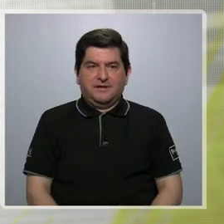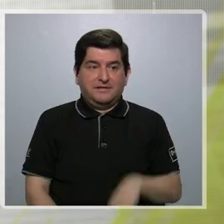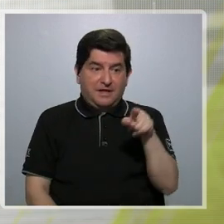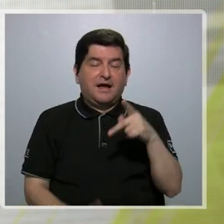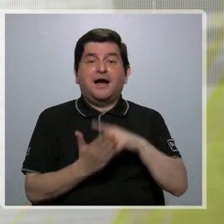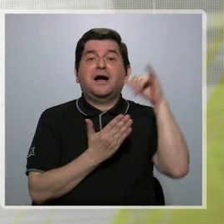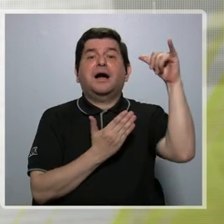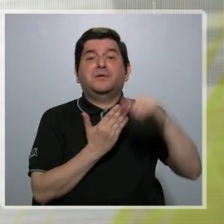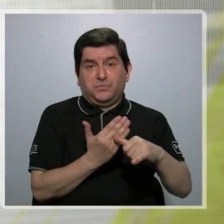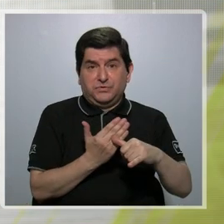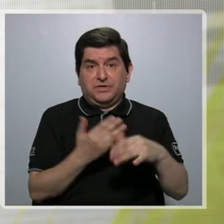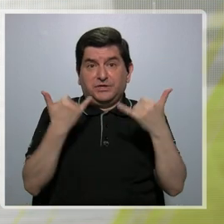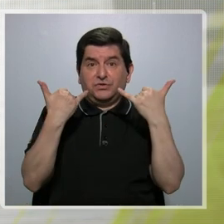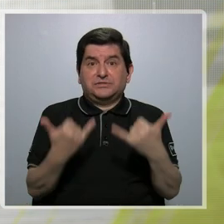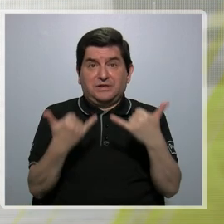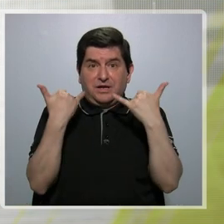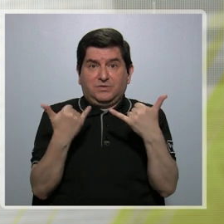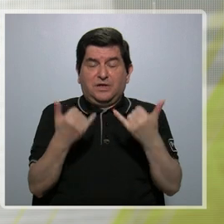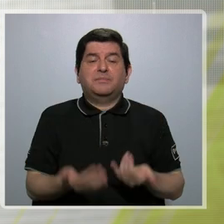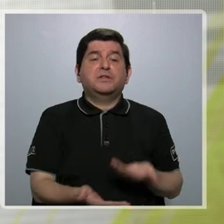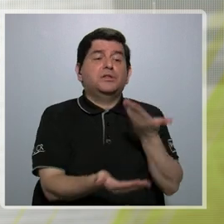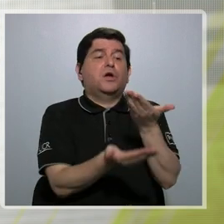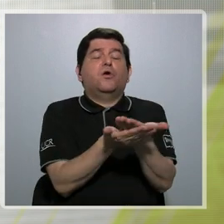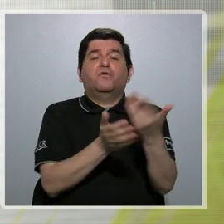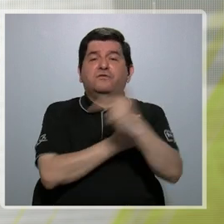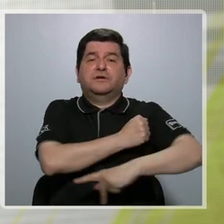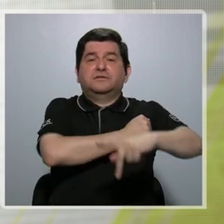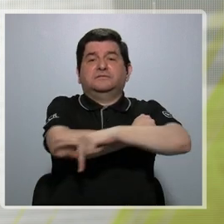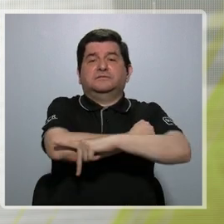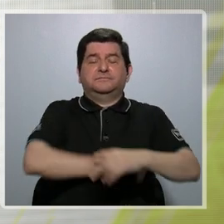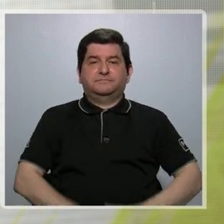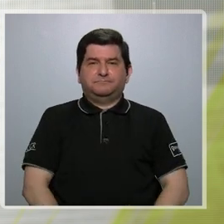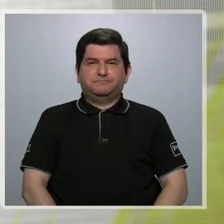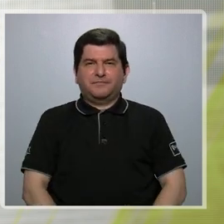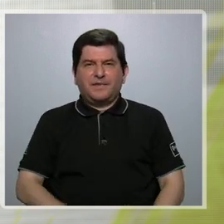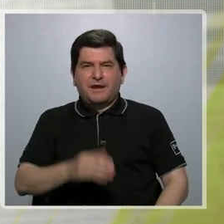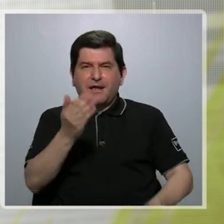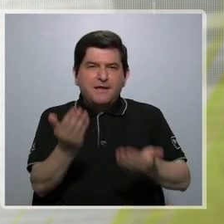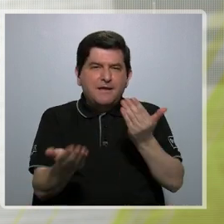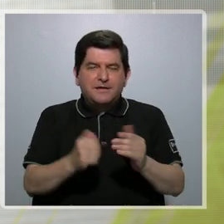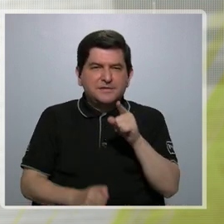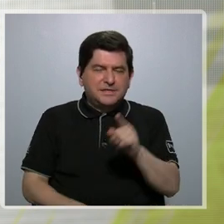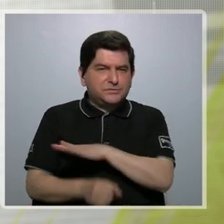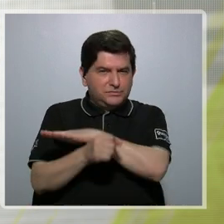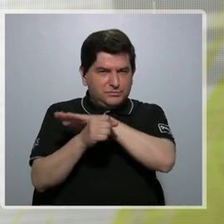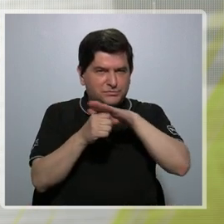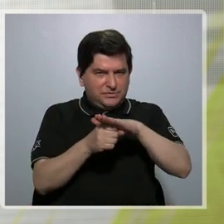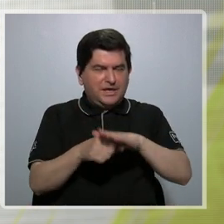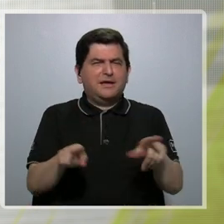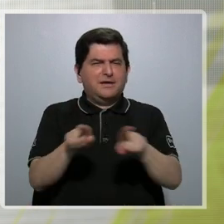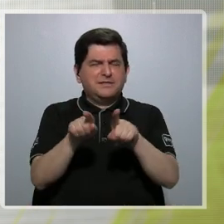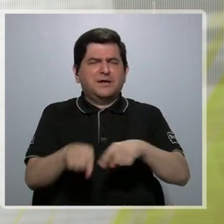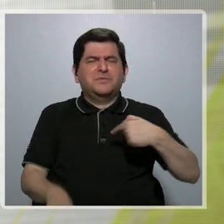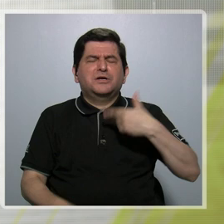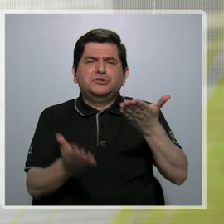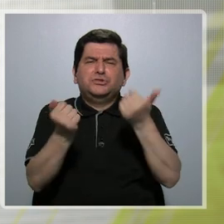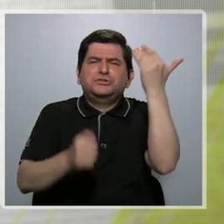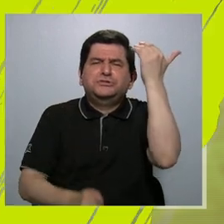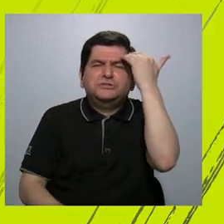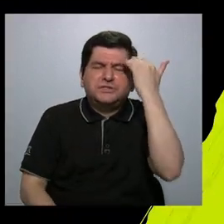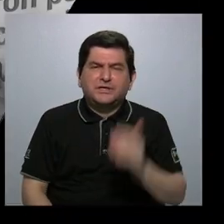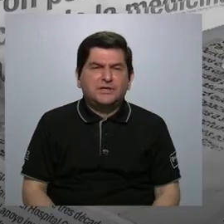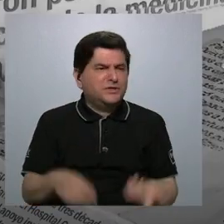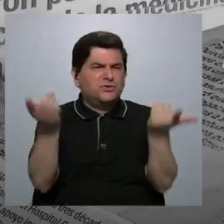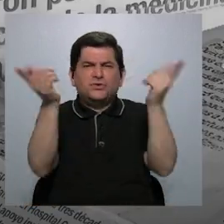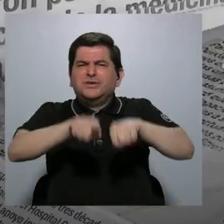estos proyectos que están ahorita en oferta en nuestro país. Tal vez usted para complementar, y también me gustaría saber qué